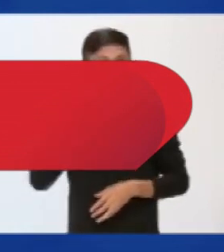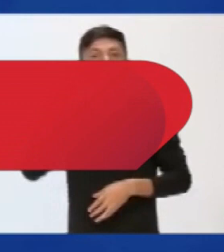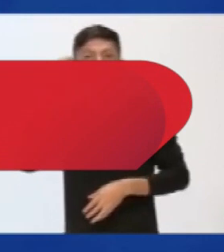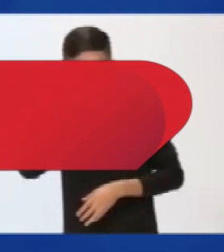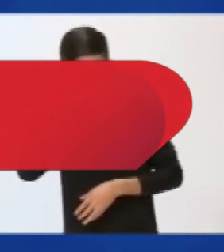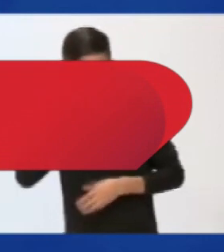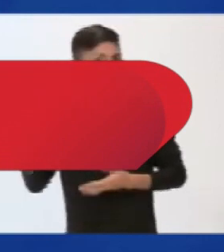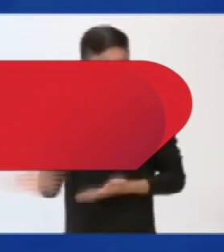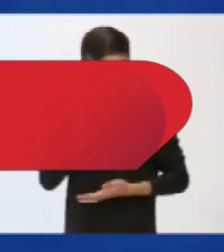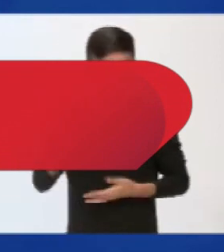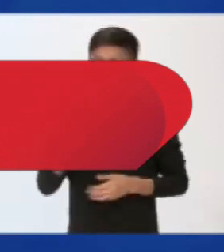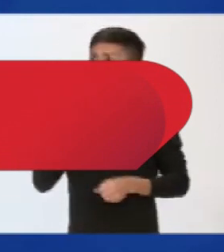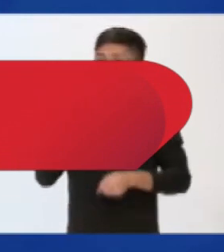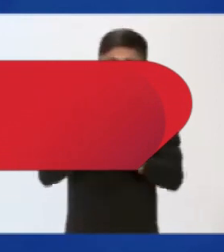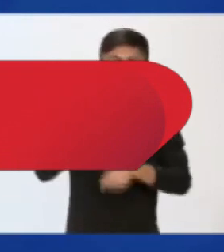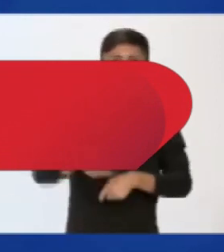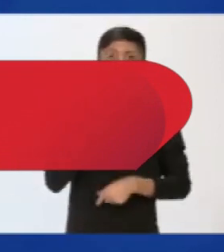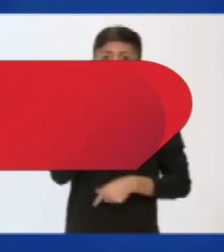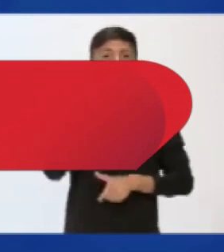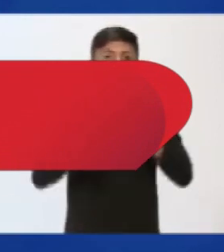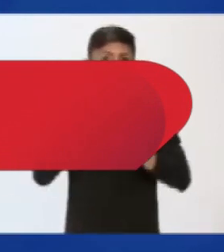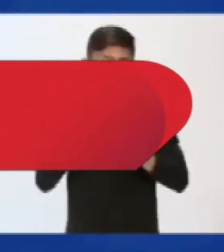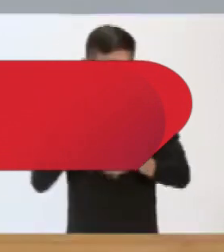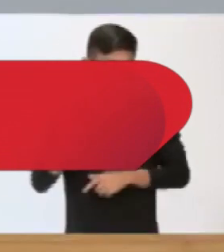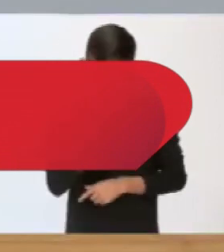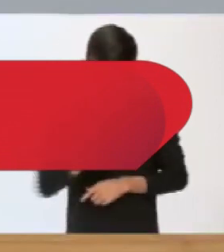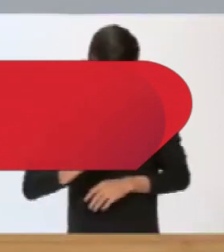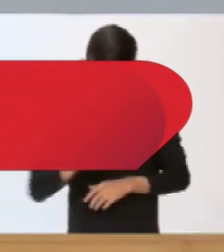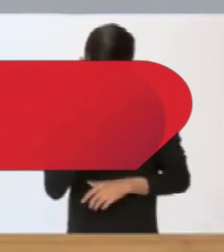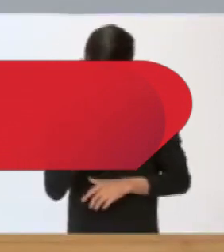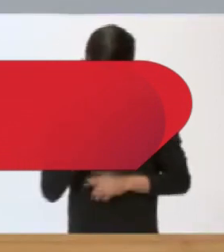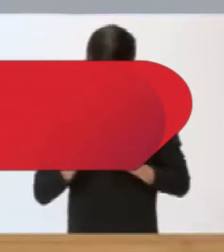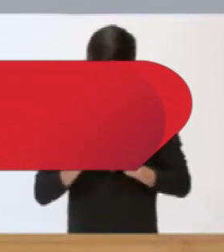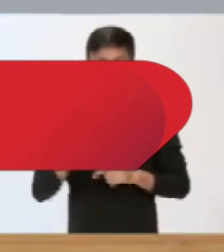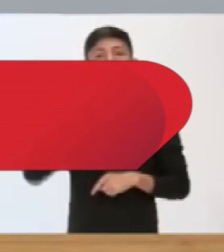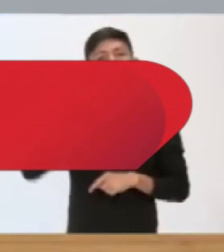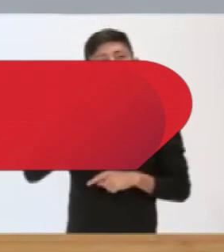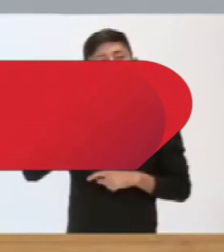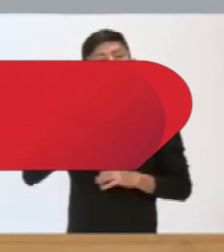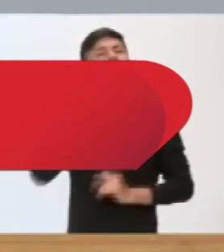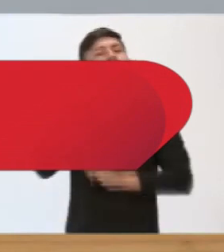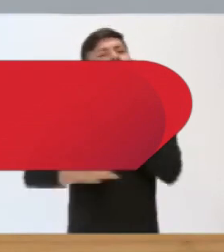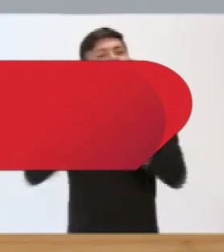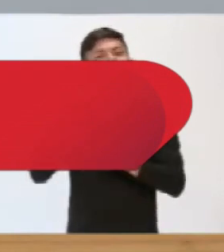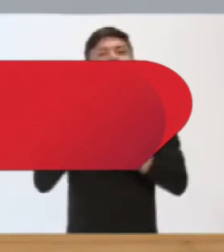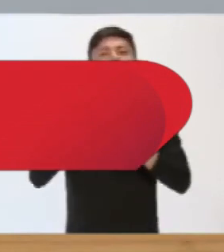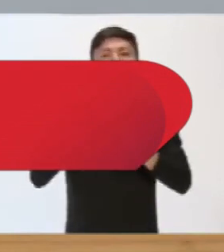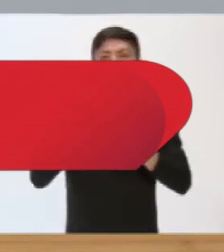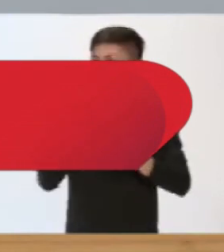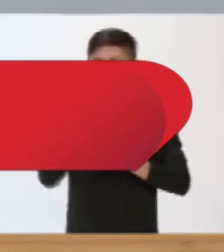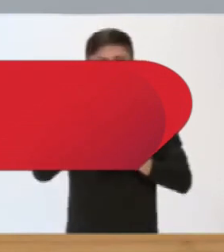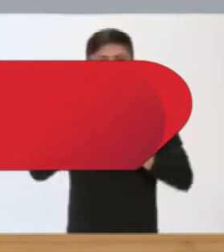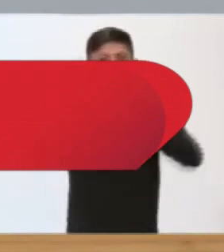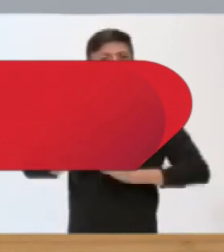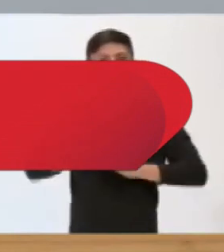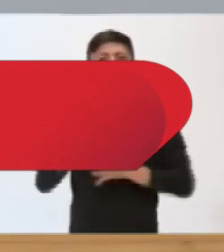muestras. Hubo hasta la fecha 3 pacientes fallecidos. Voy a pasar a contarles cómo estamos preparados en